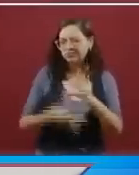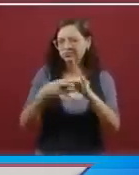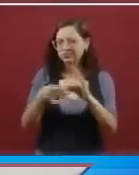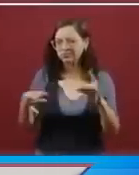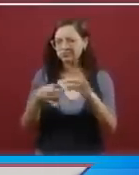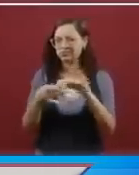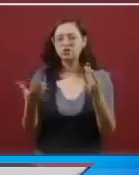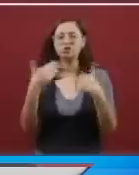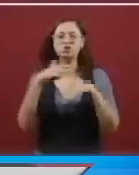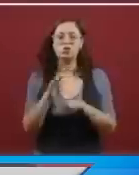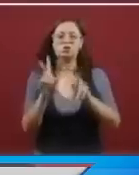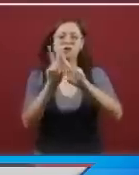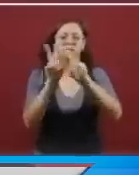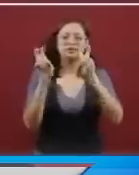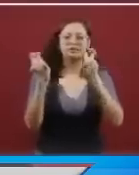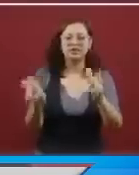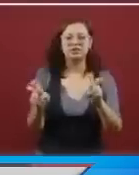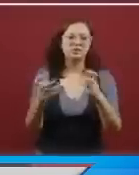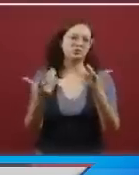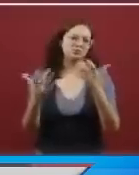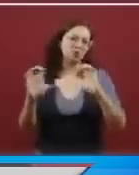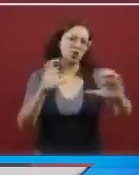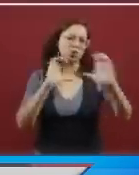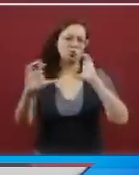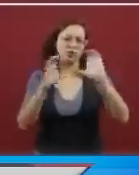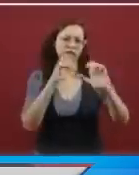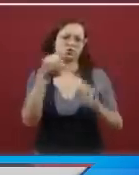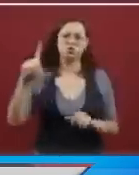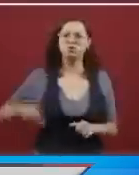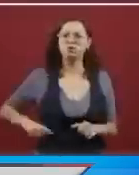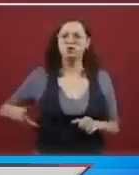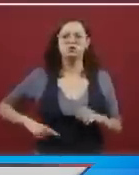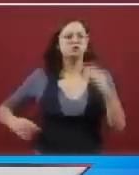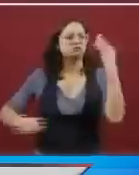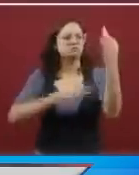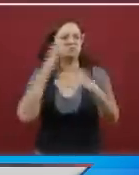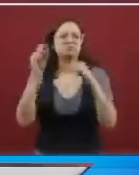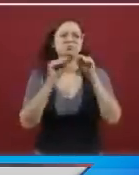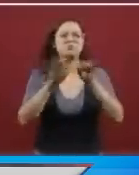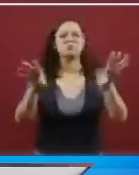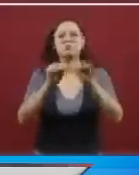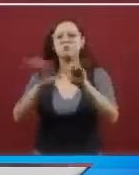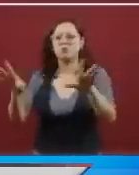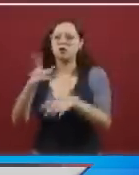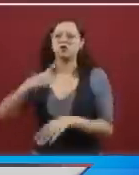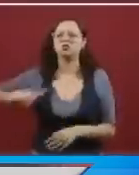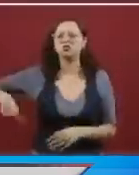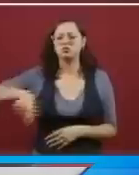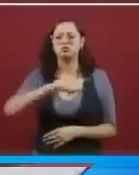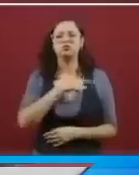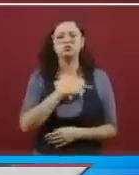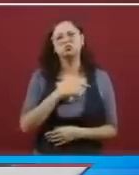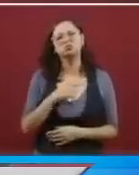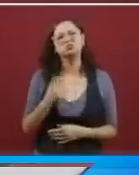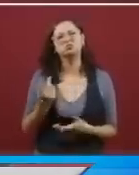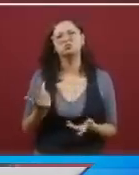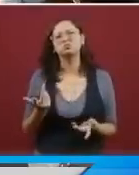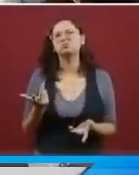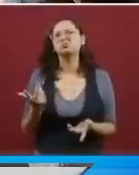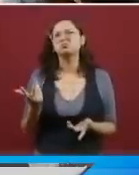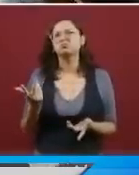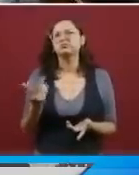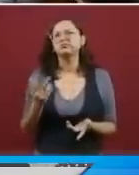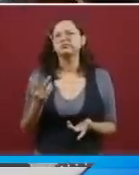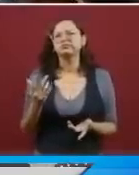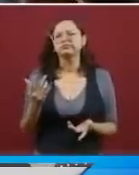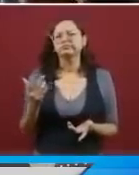sobre la política de comunicación del gobierno. Se definieron criterios generales. Será un proceso transparente la selección de